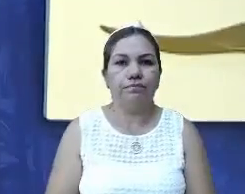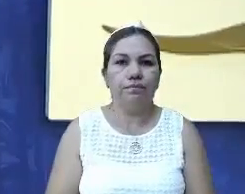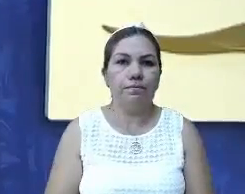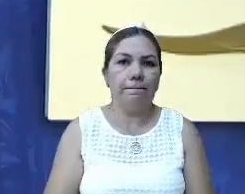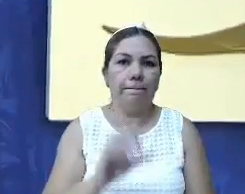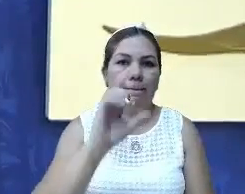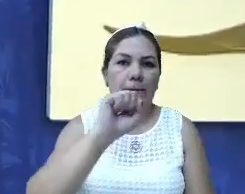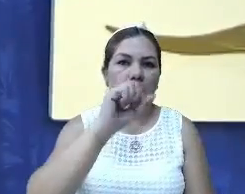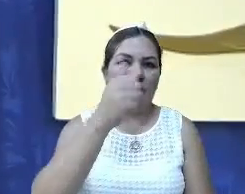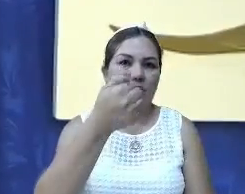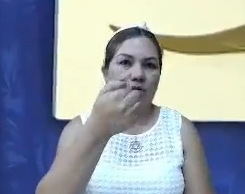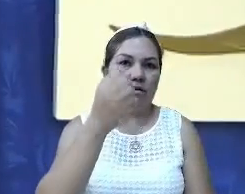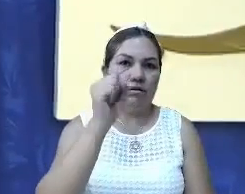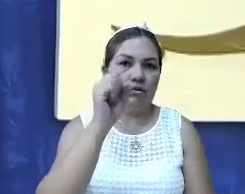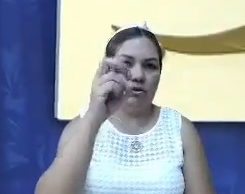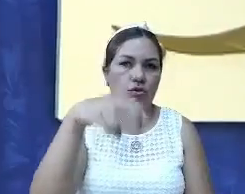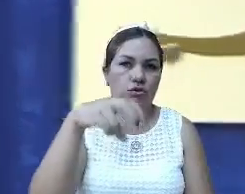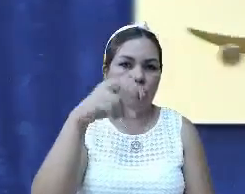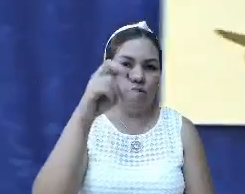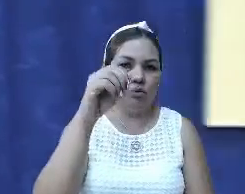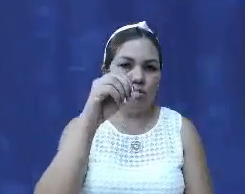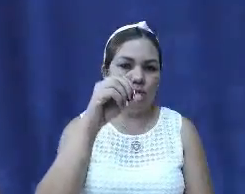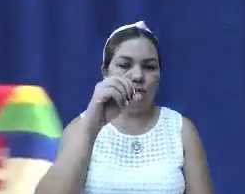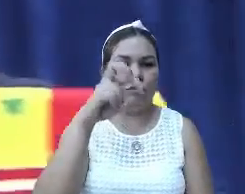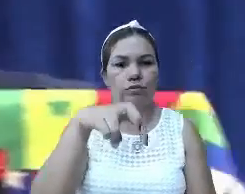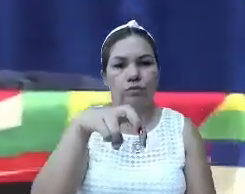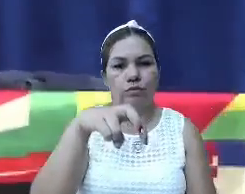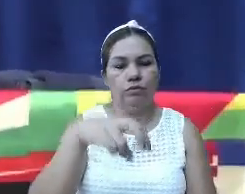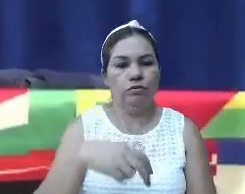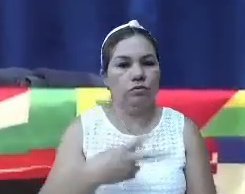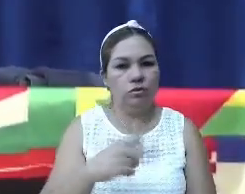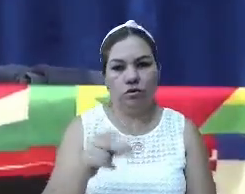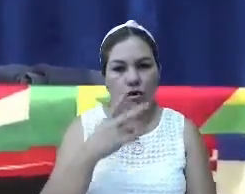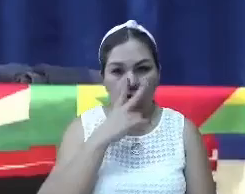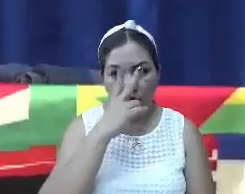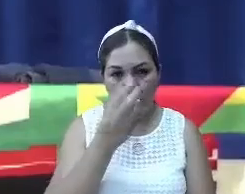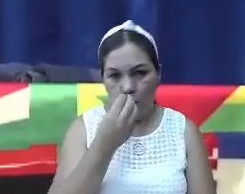¿qué usted cuando va a comer, a usted le gusta comer la comida sin sal?